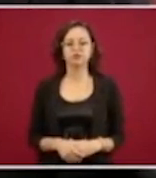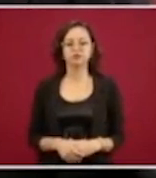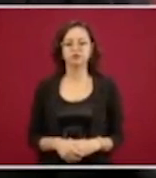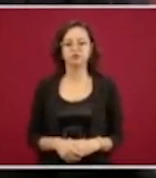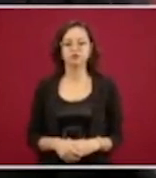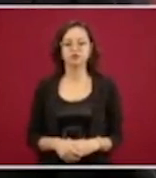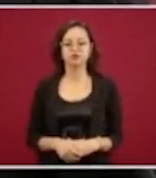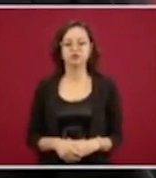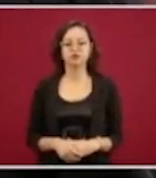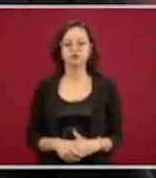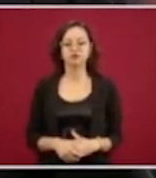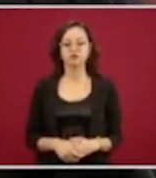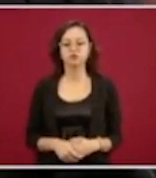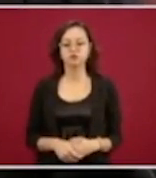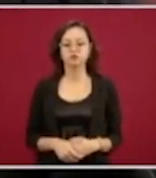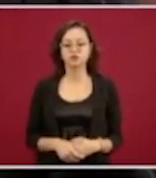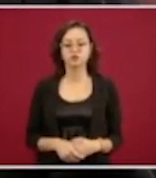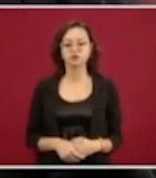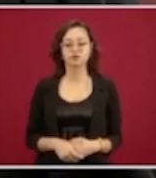Les va a dar a conocer